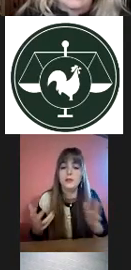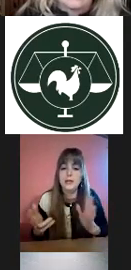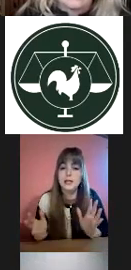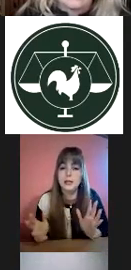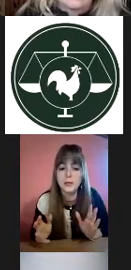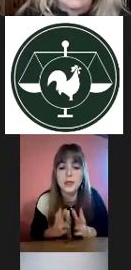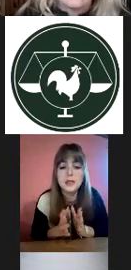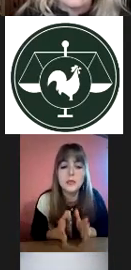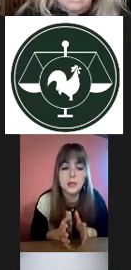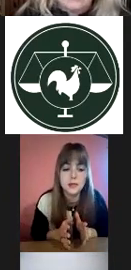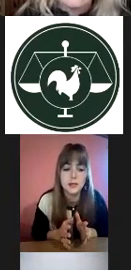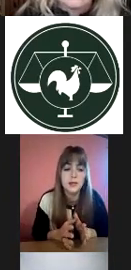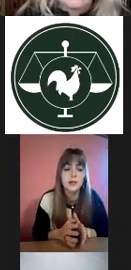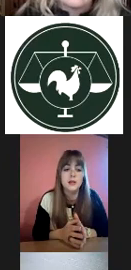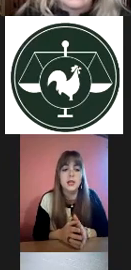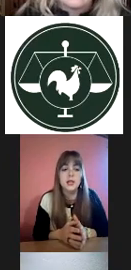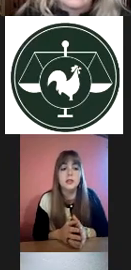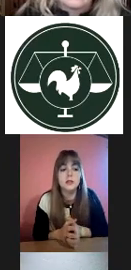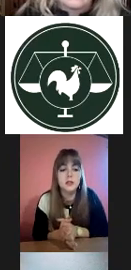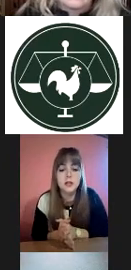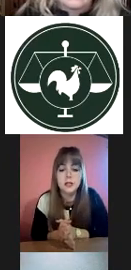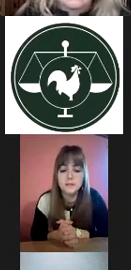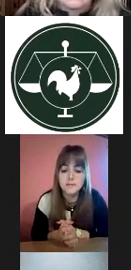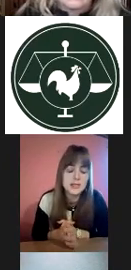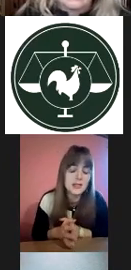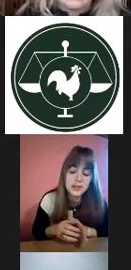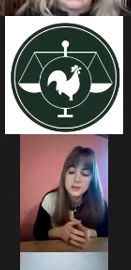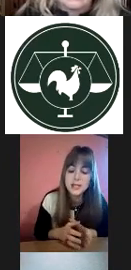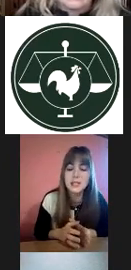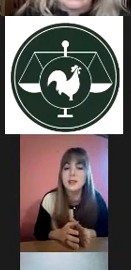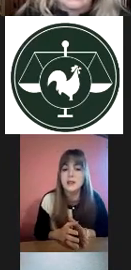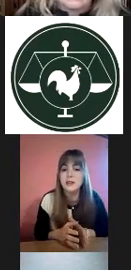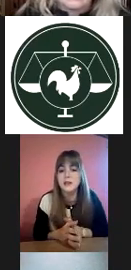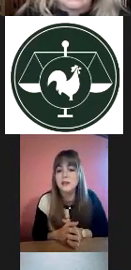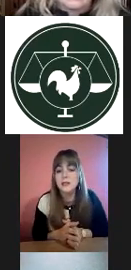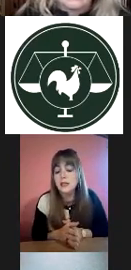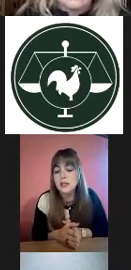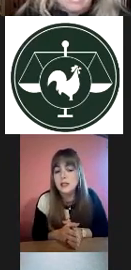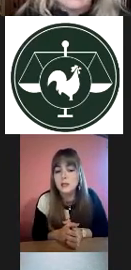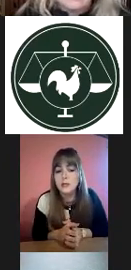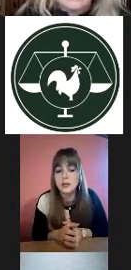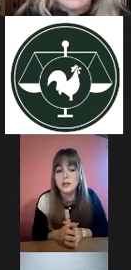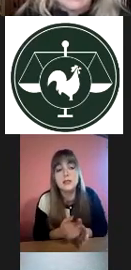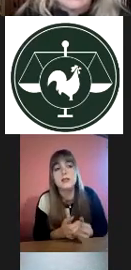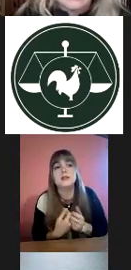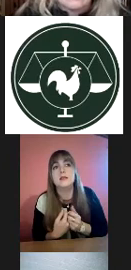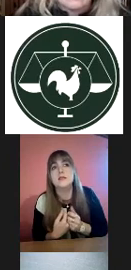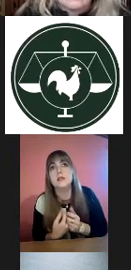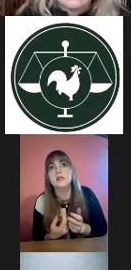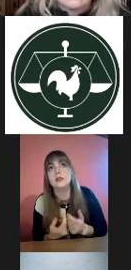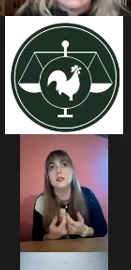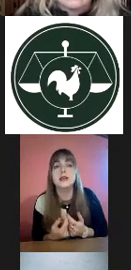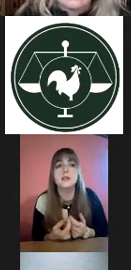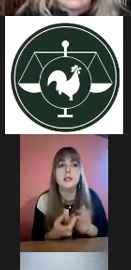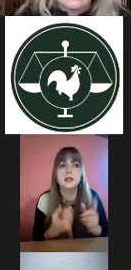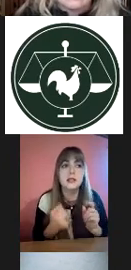no sabe qué hacer y qué se puede hacer. Entonces eso ese bache es tristísimo, porque quizás si el